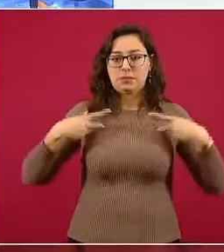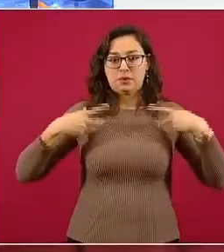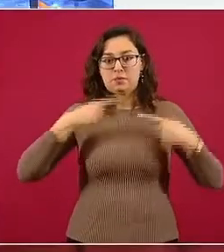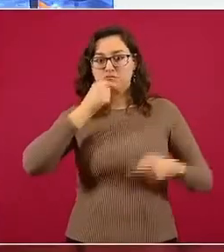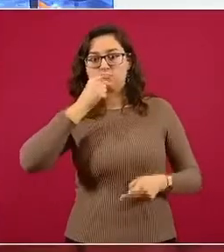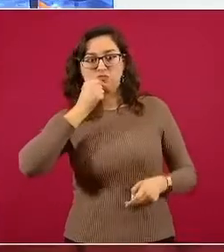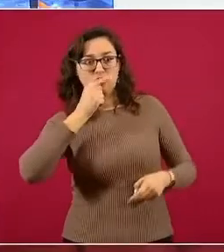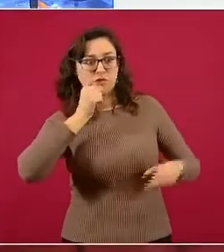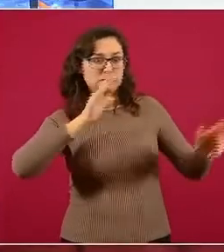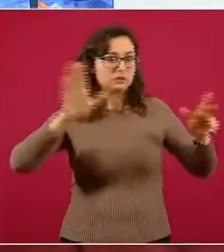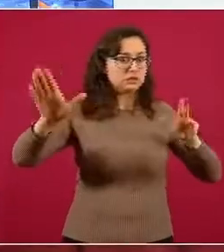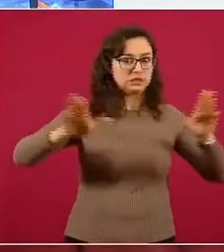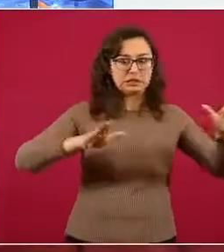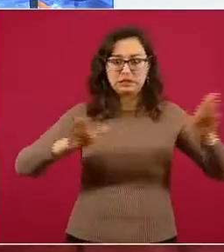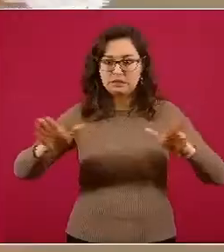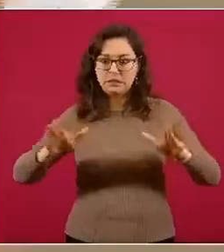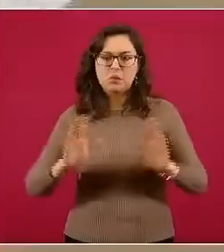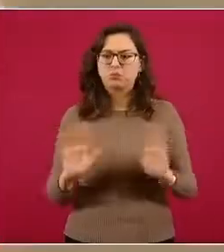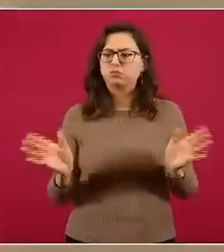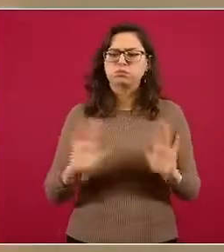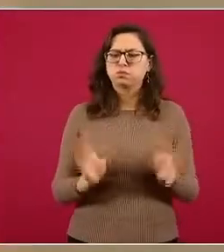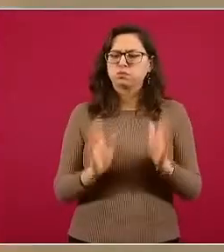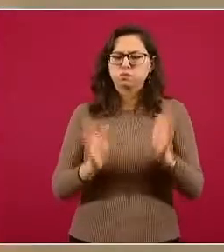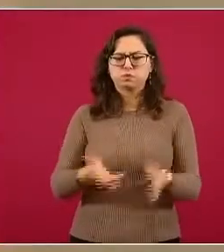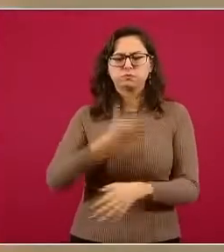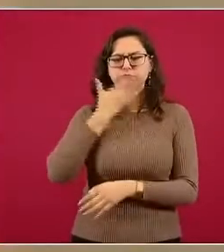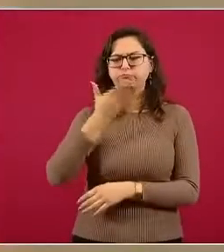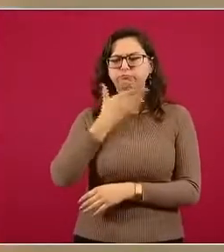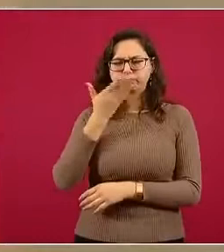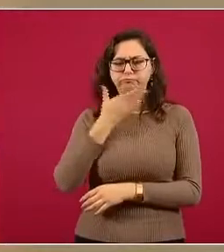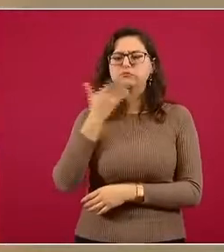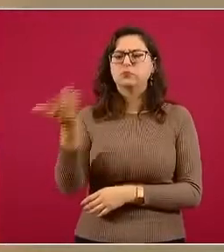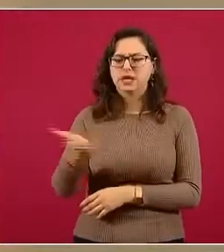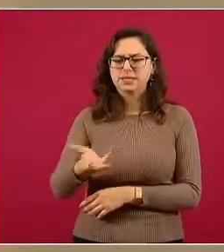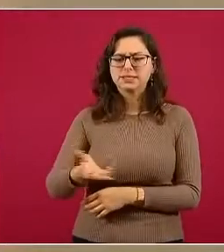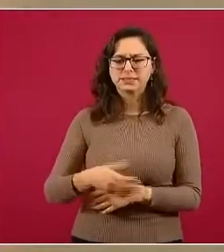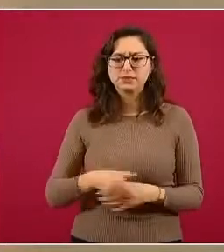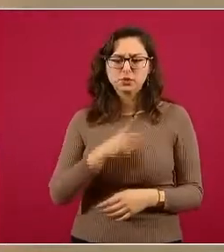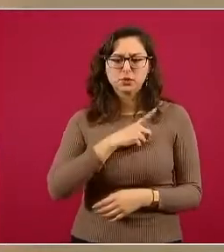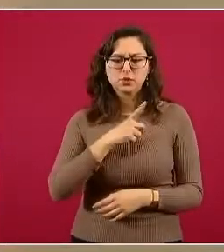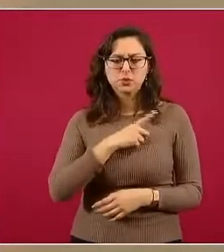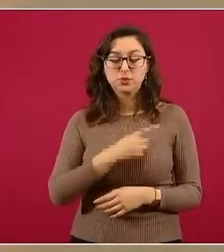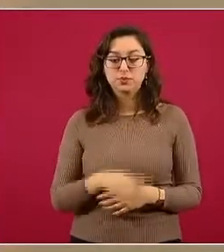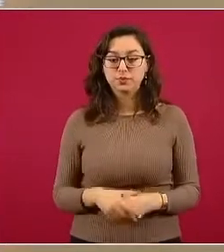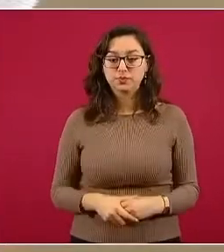distancia, lo hacen porque ven las líneas. La que sigue, por favor.